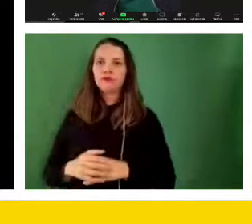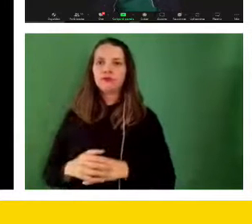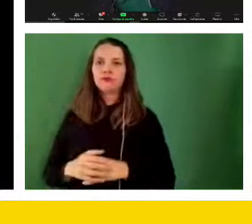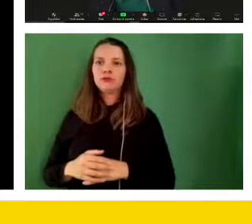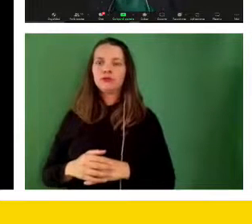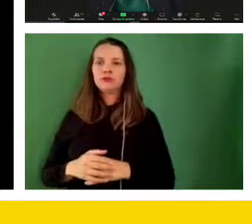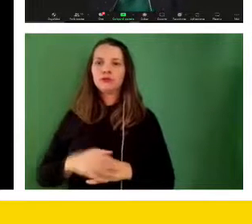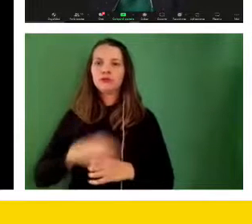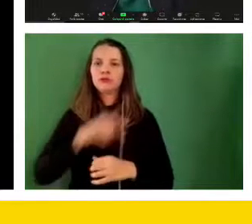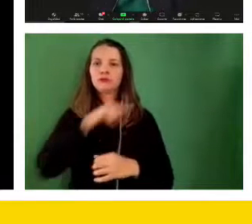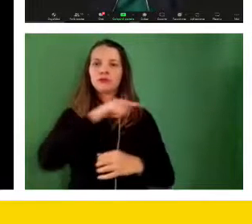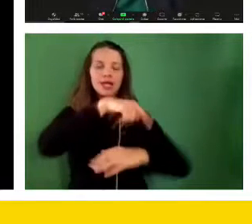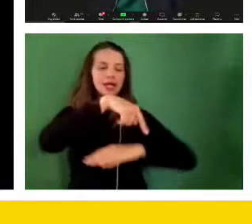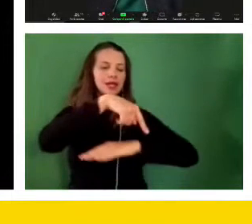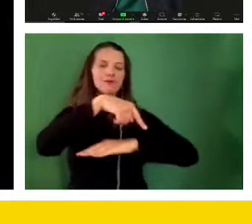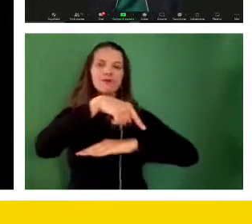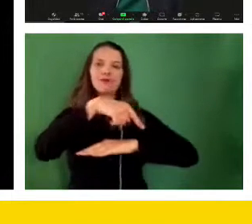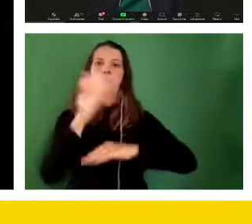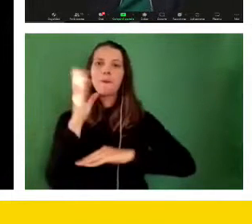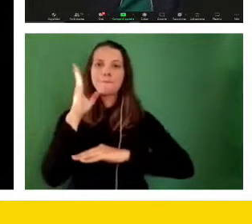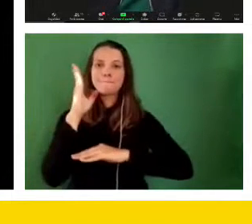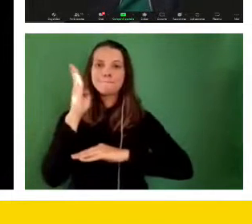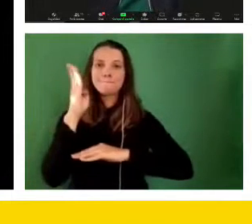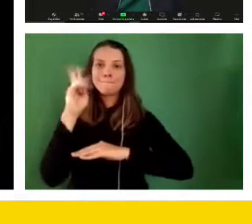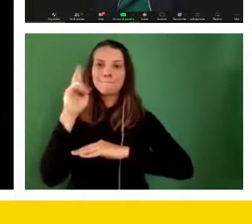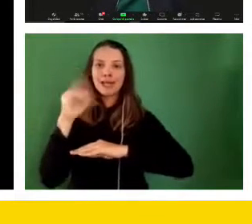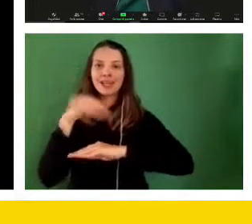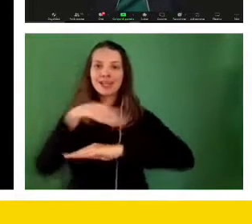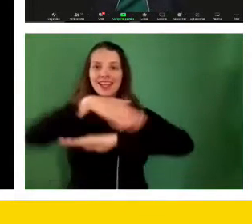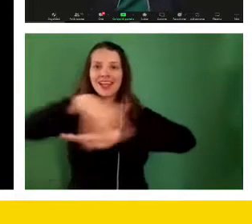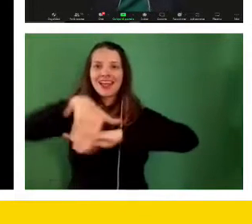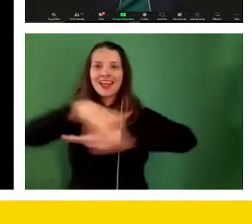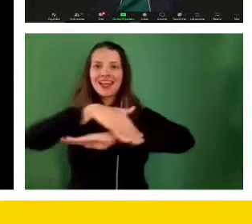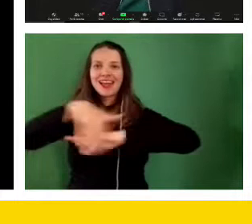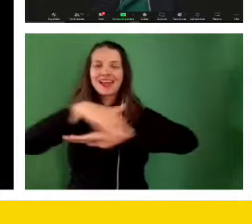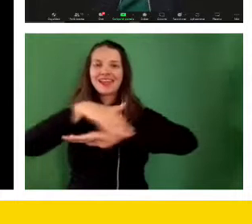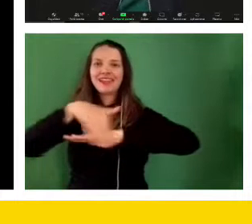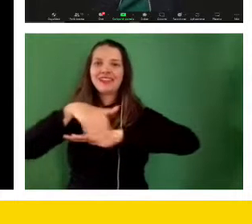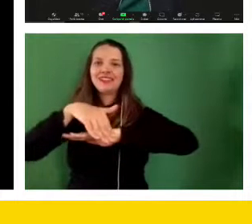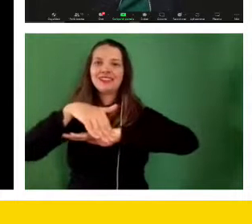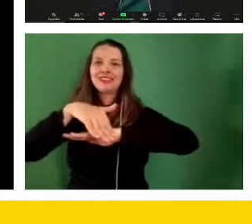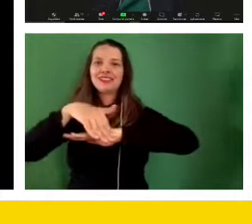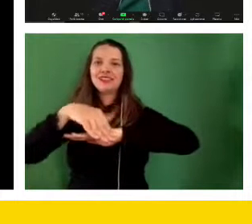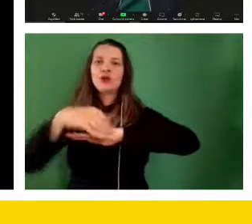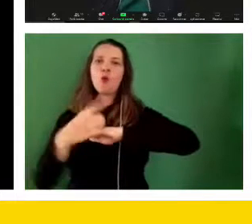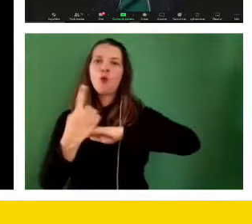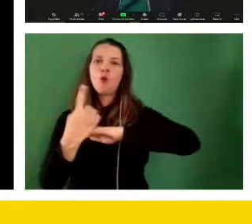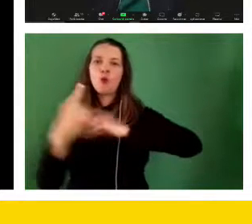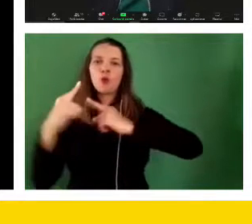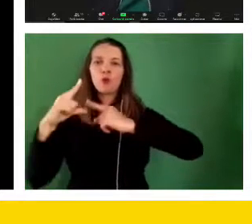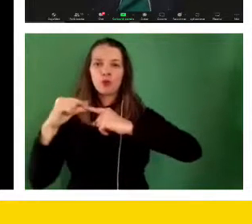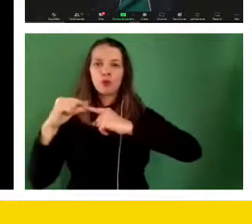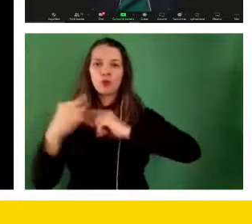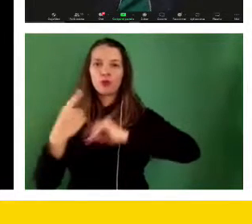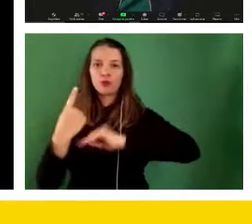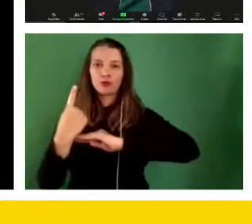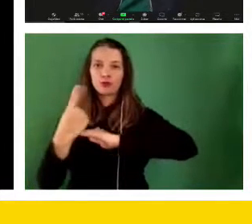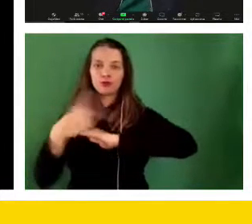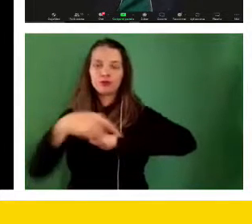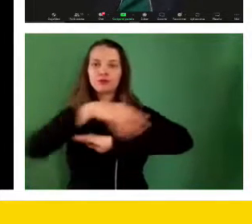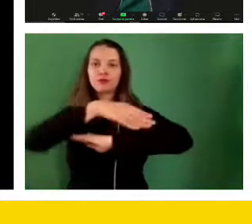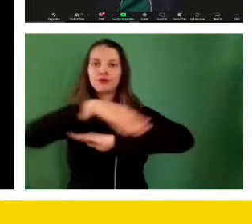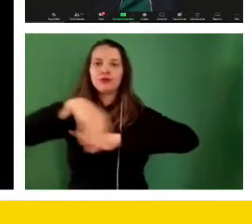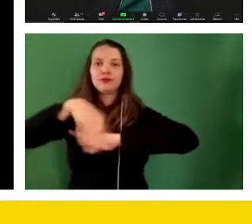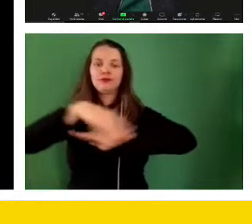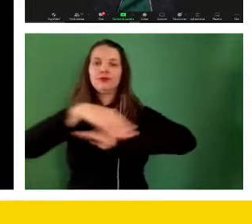1 de la Avenida Camino Real, que es una de las avenidas más importantes que hay en el distrito.